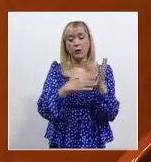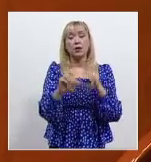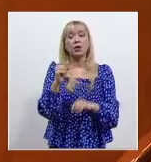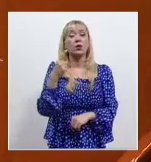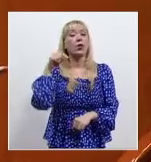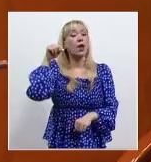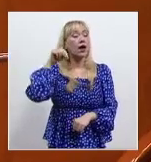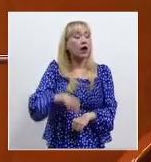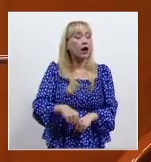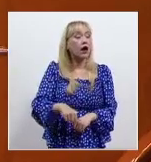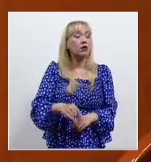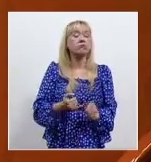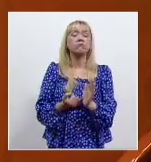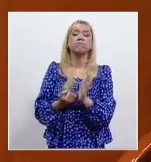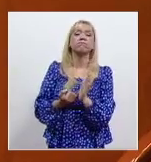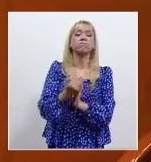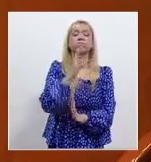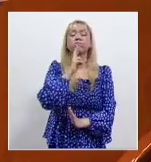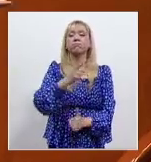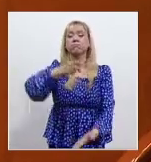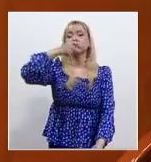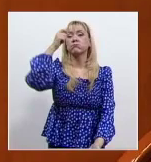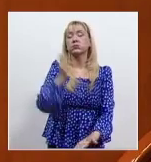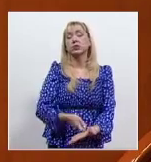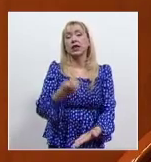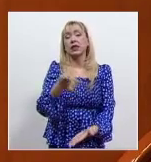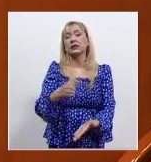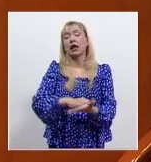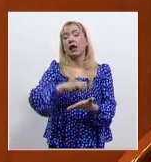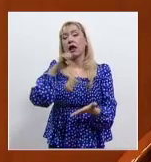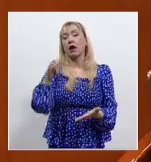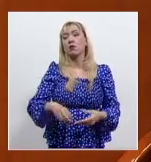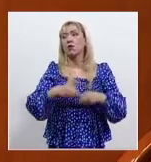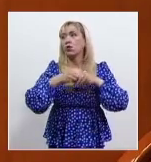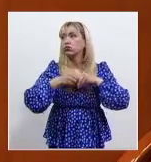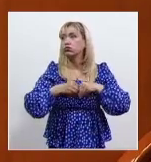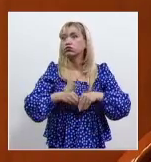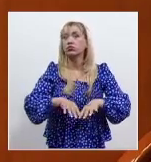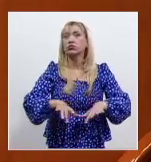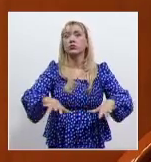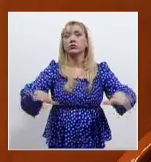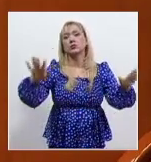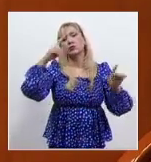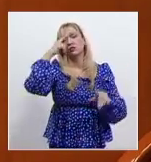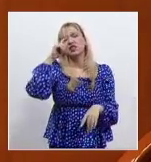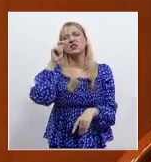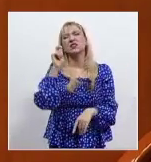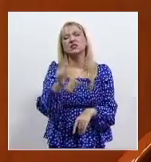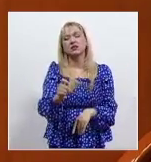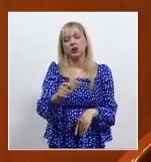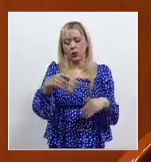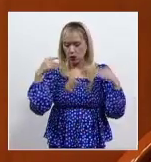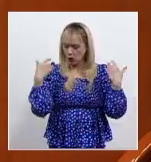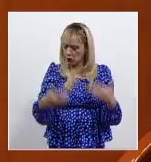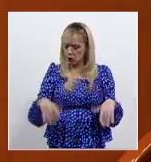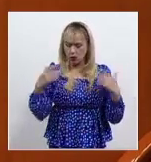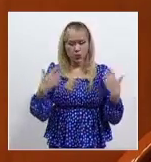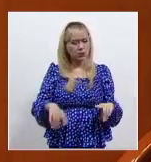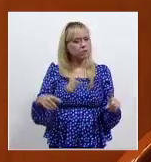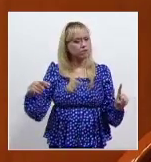pues se emite esta sentencia que ha sido un parteaguas en términos de reconocer